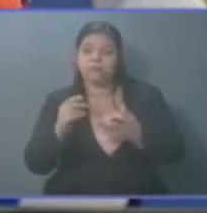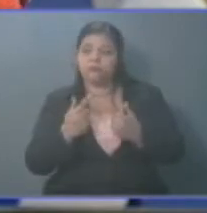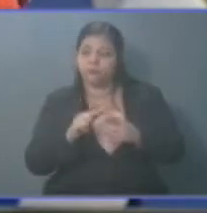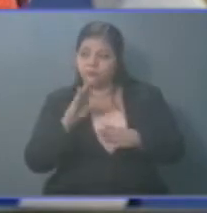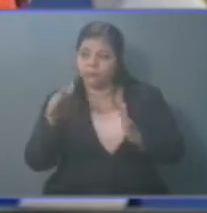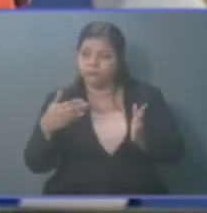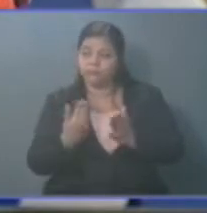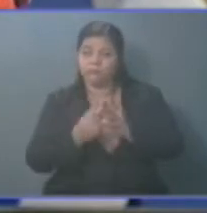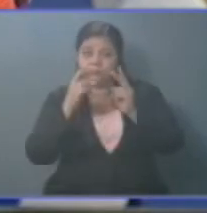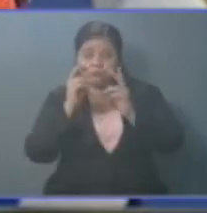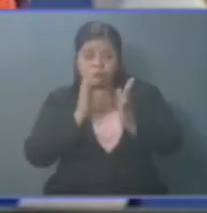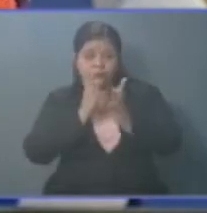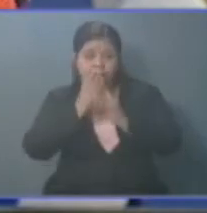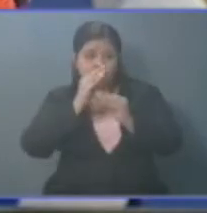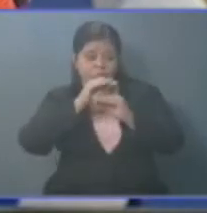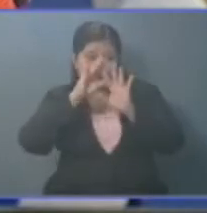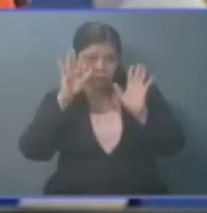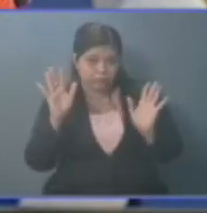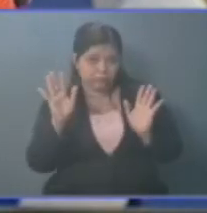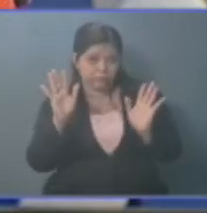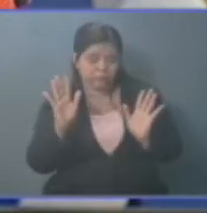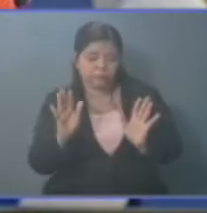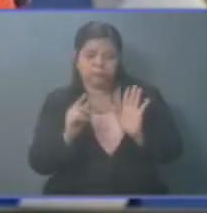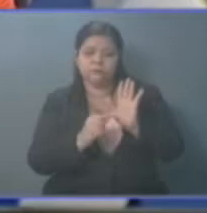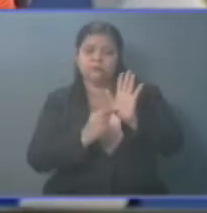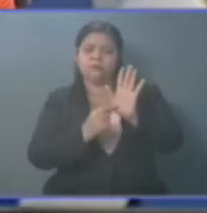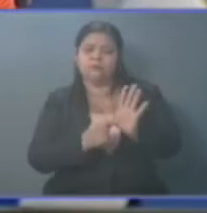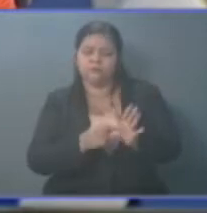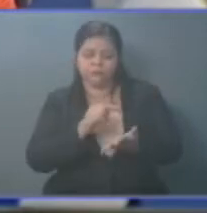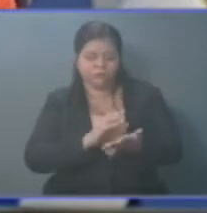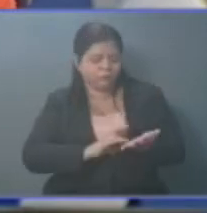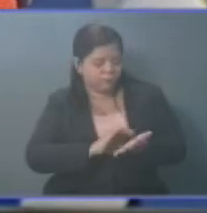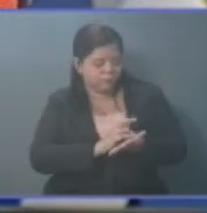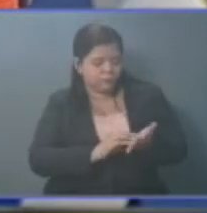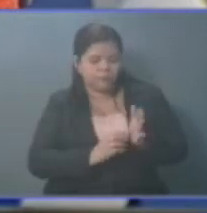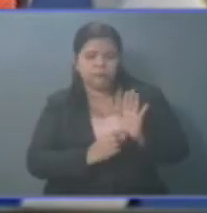la transparencia, con la rendición de cuentas.